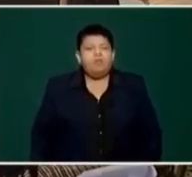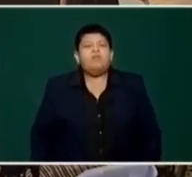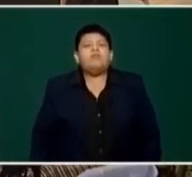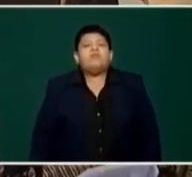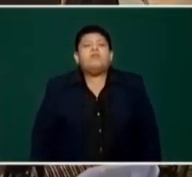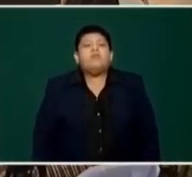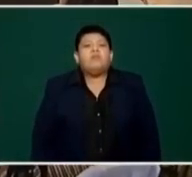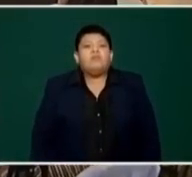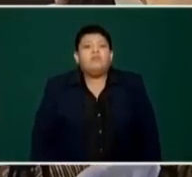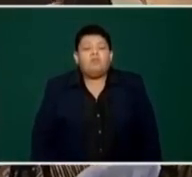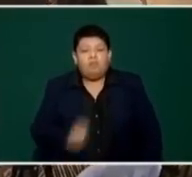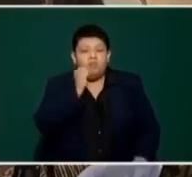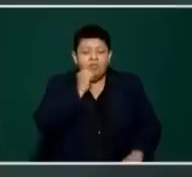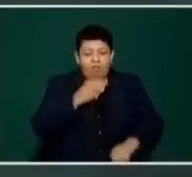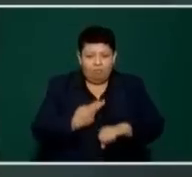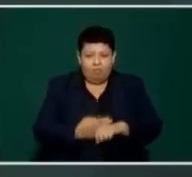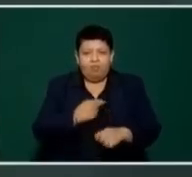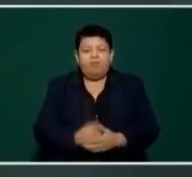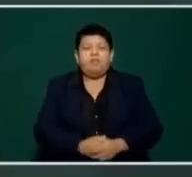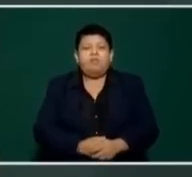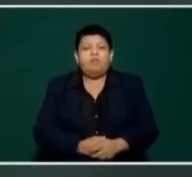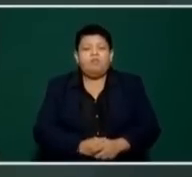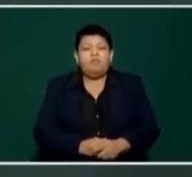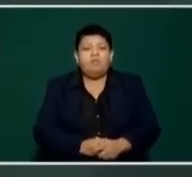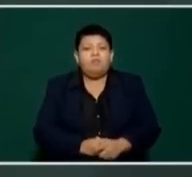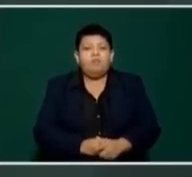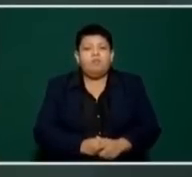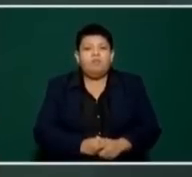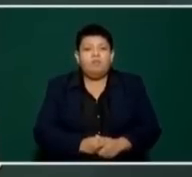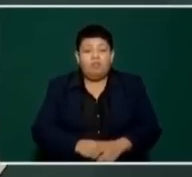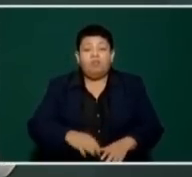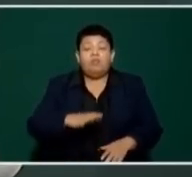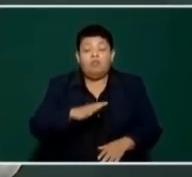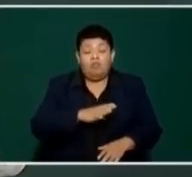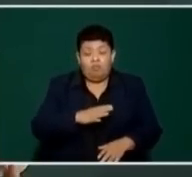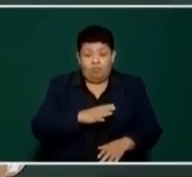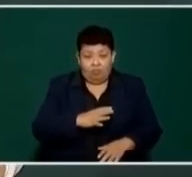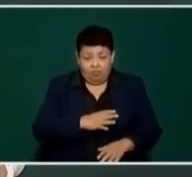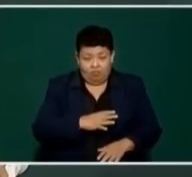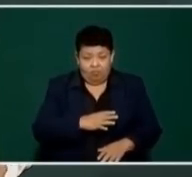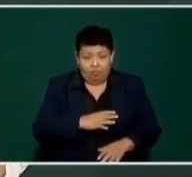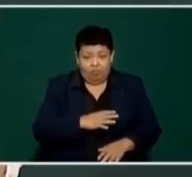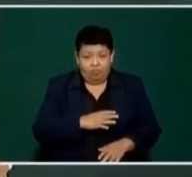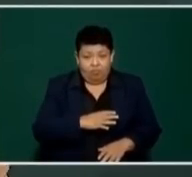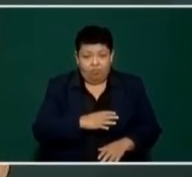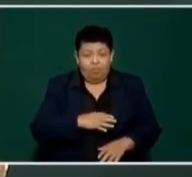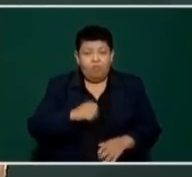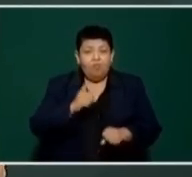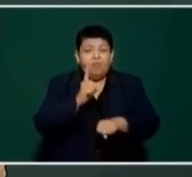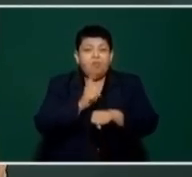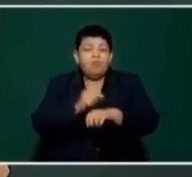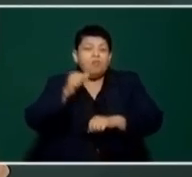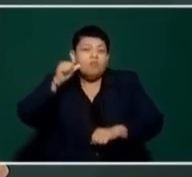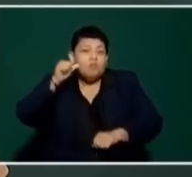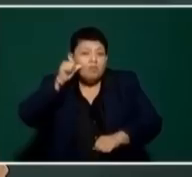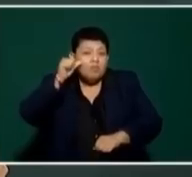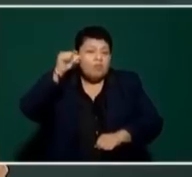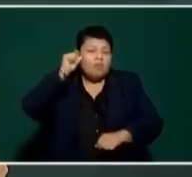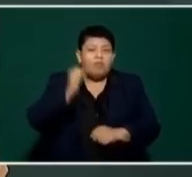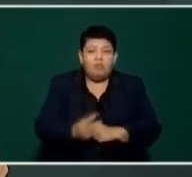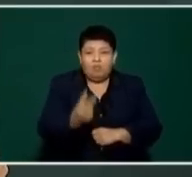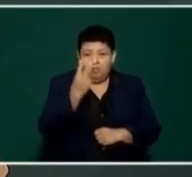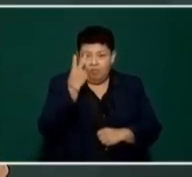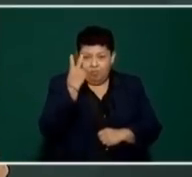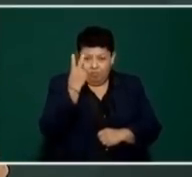Seguridad, señores secretarios. Tuvimos la oportunidad de estar el día de ayer en dos